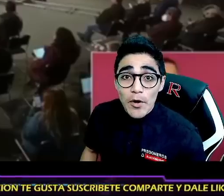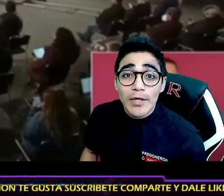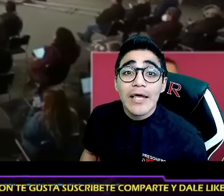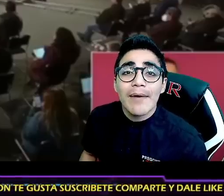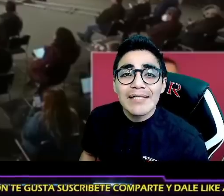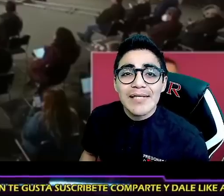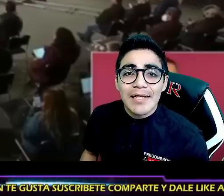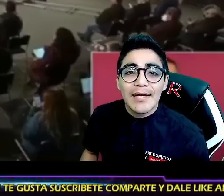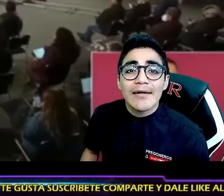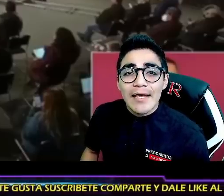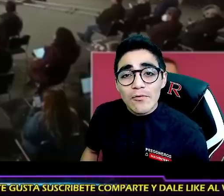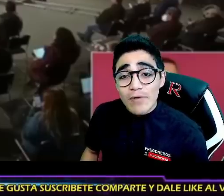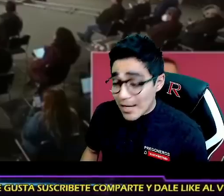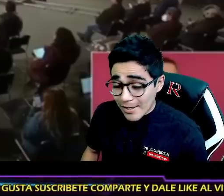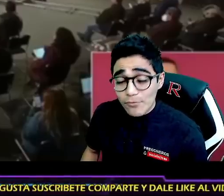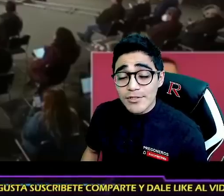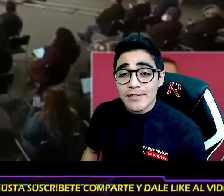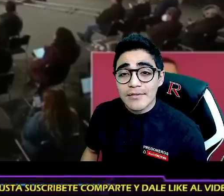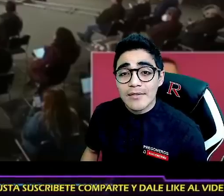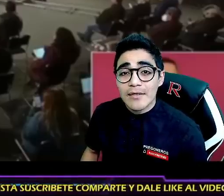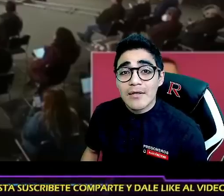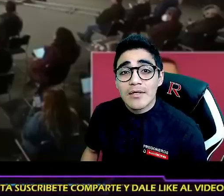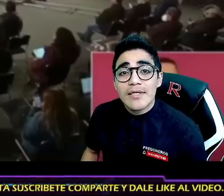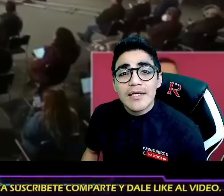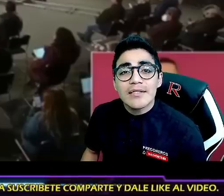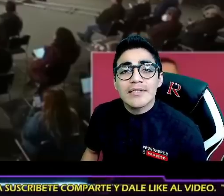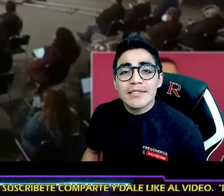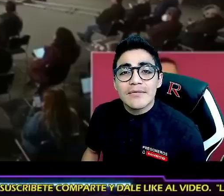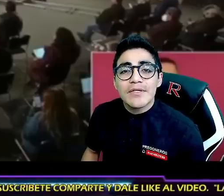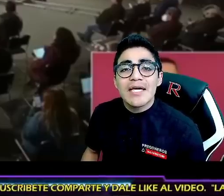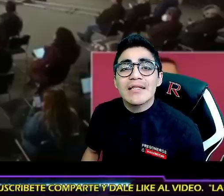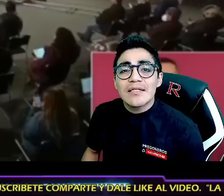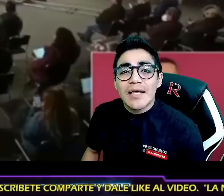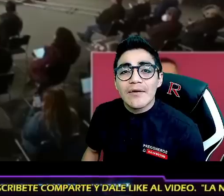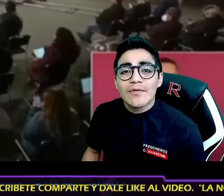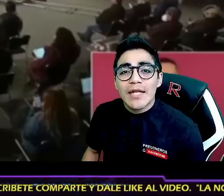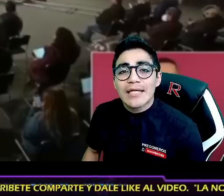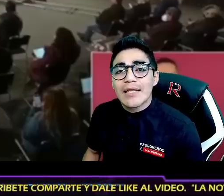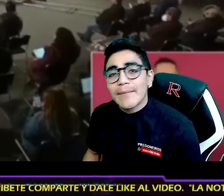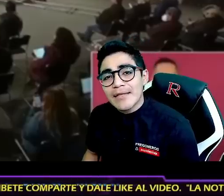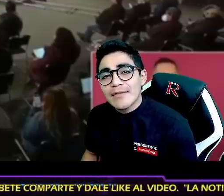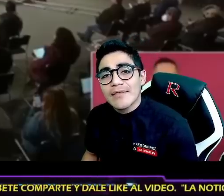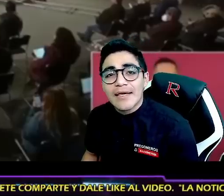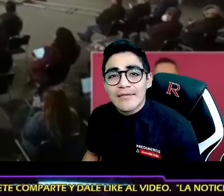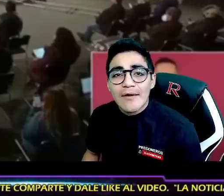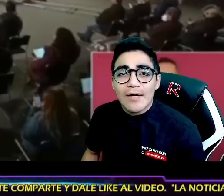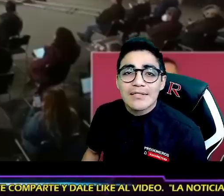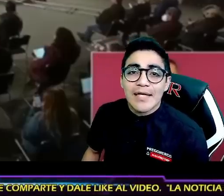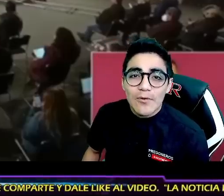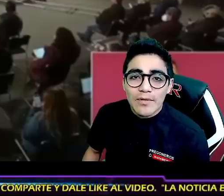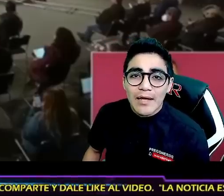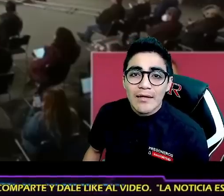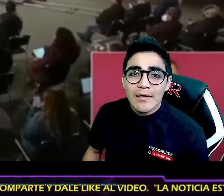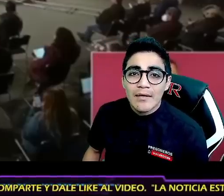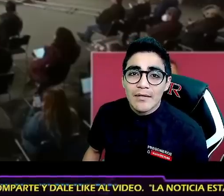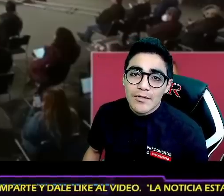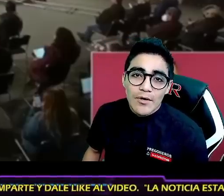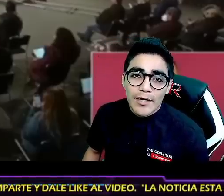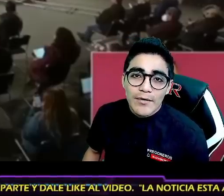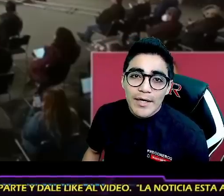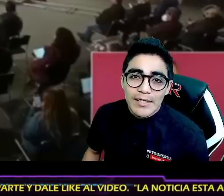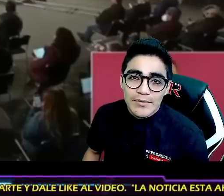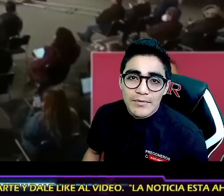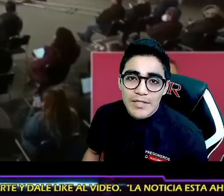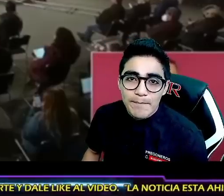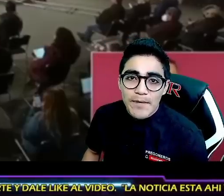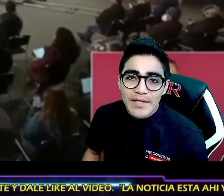porque va a salir a relucir quienes recibían dinero directamente de Genaro García Luna y